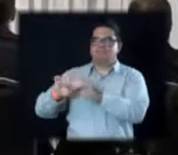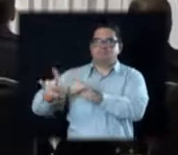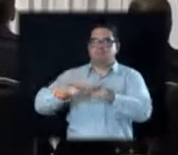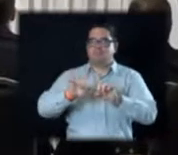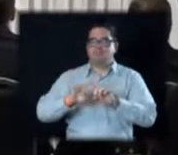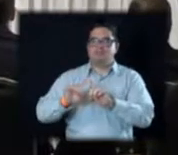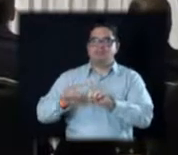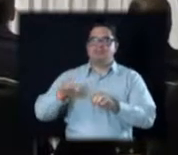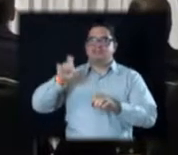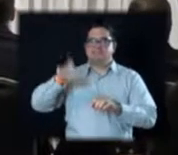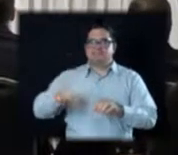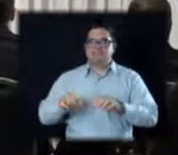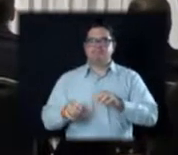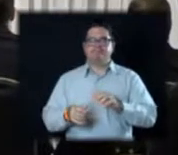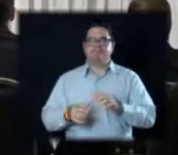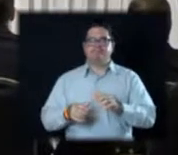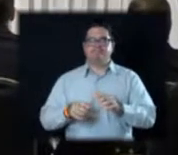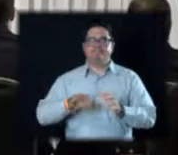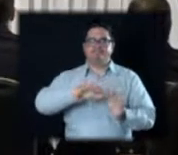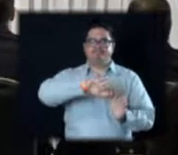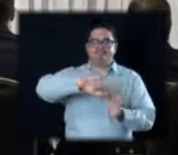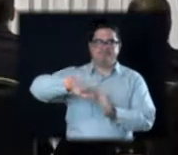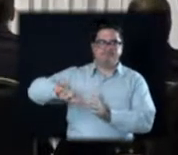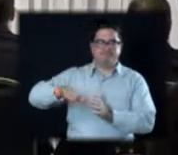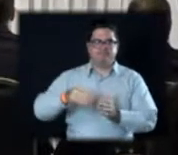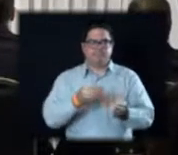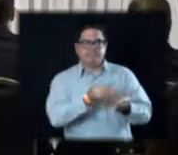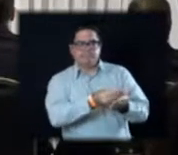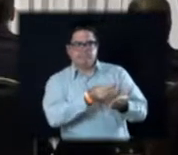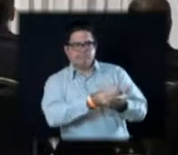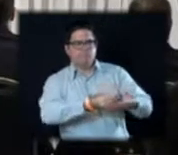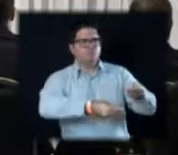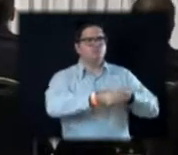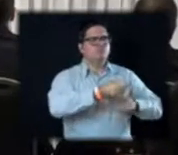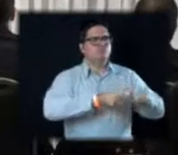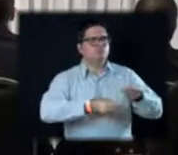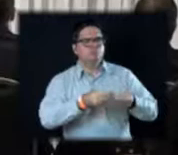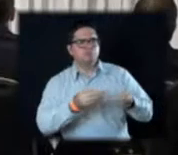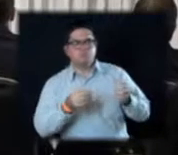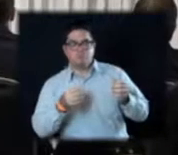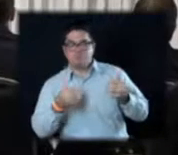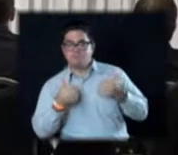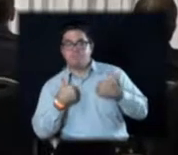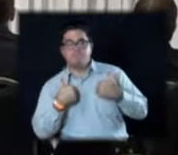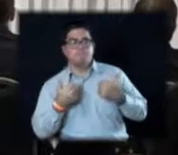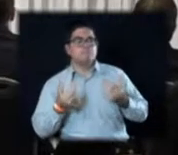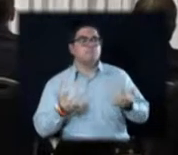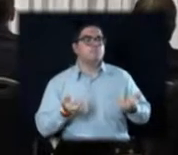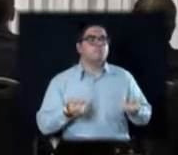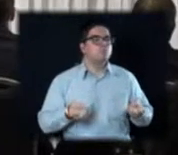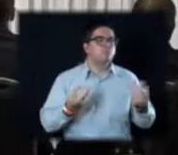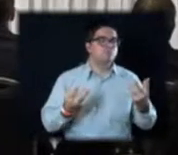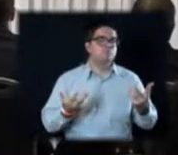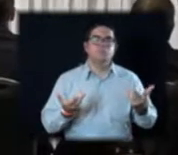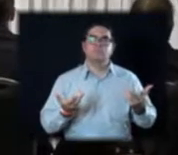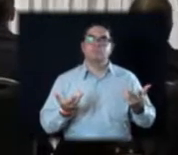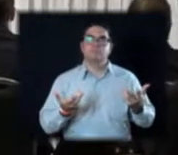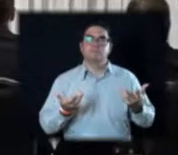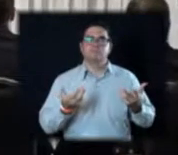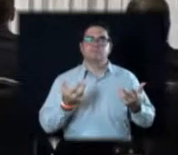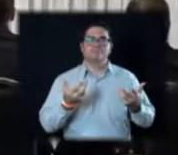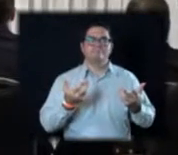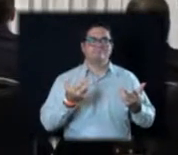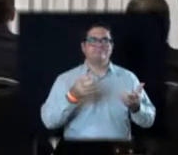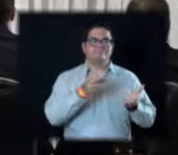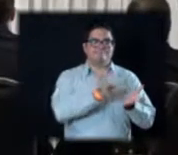Constitución, tienen que establecer eso aparte y verlo como una ganancia disponible que tiene que ponerle los cálculos de lo que está disponible